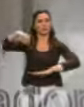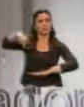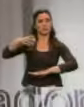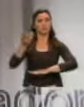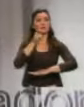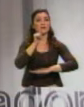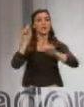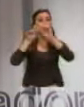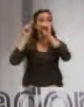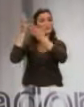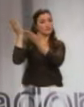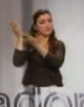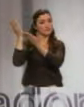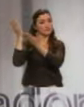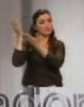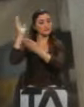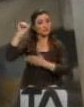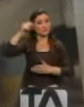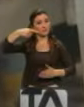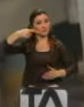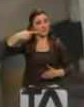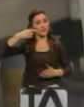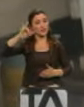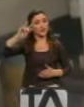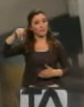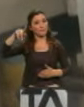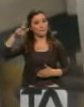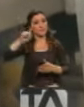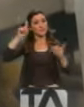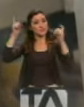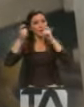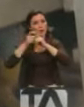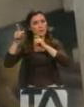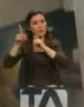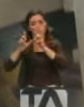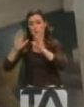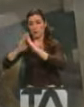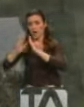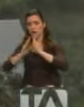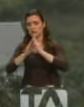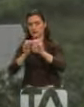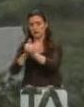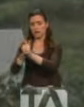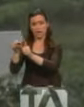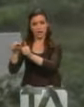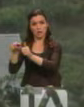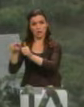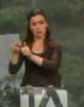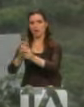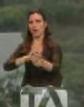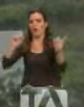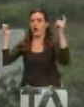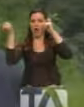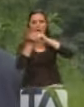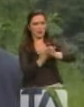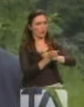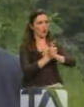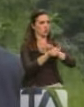servicios básicos es la empresa petrolera AGIB, ya que fueron reubicados por parte de esta empresa al lugar donde residen